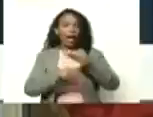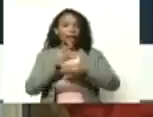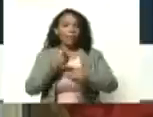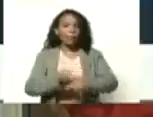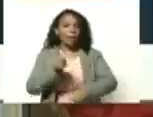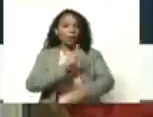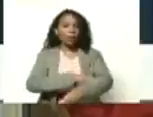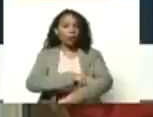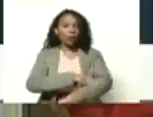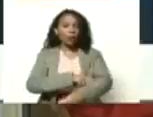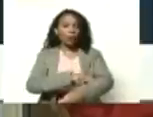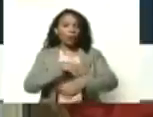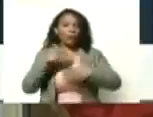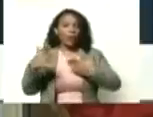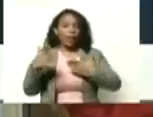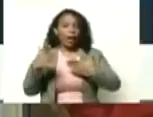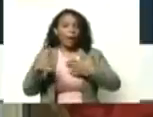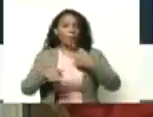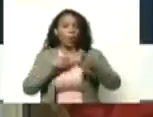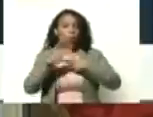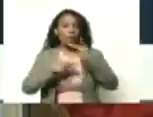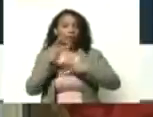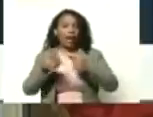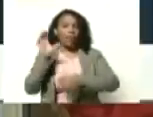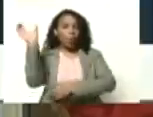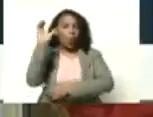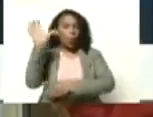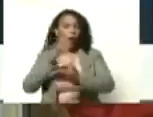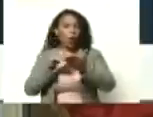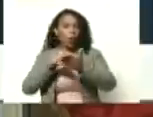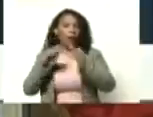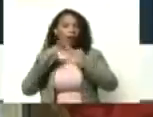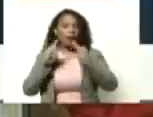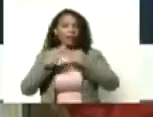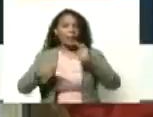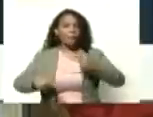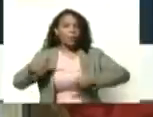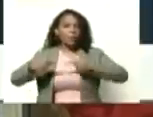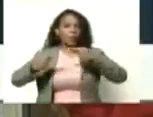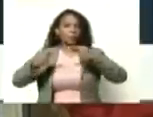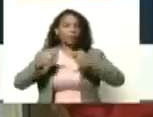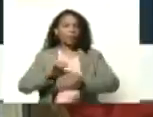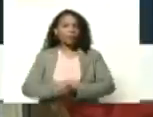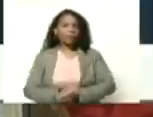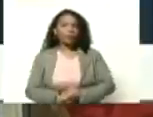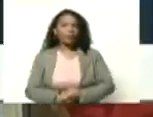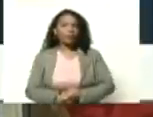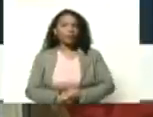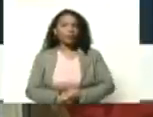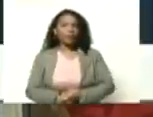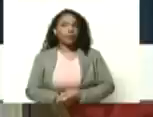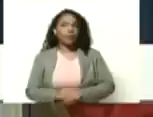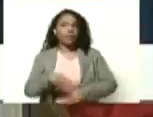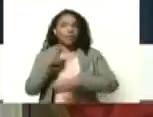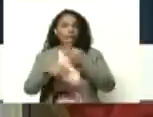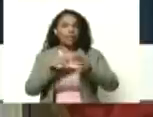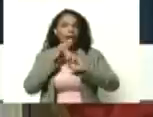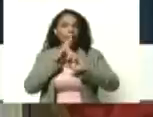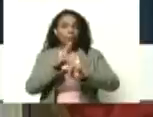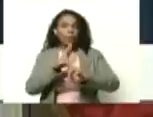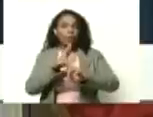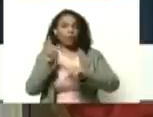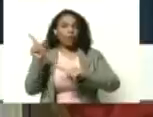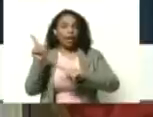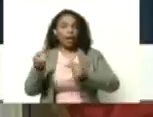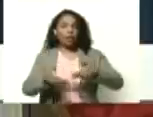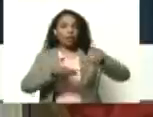de la parapolítica colombiana con las casas de piqué se da el desenlace del